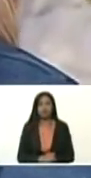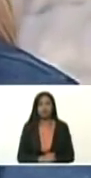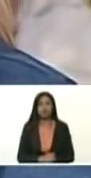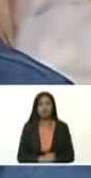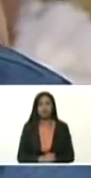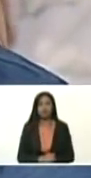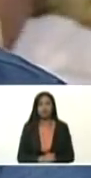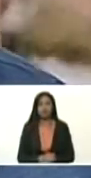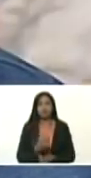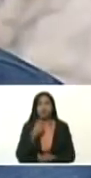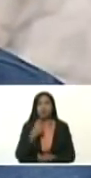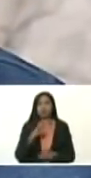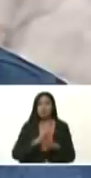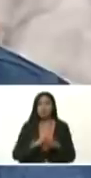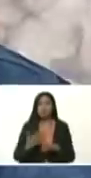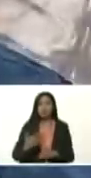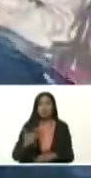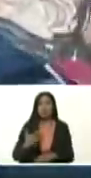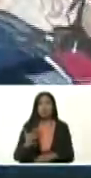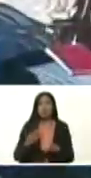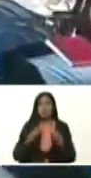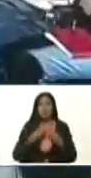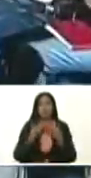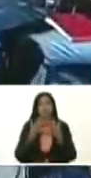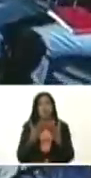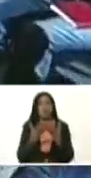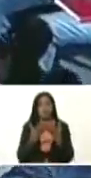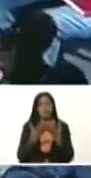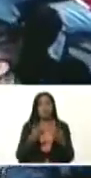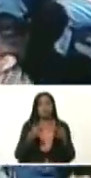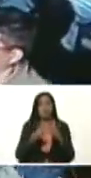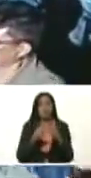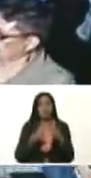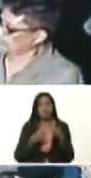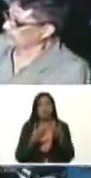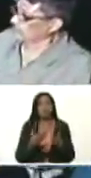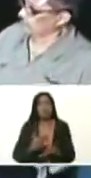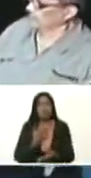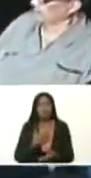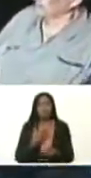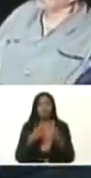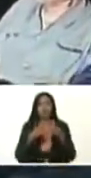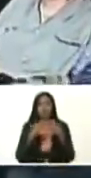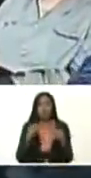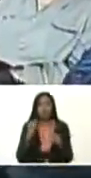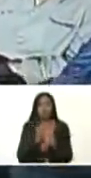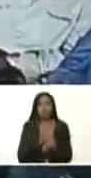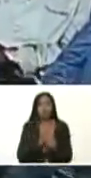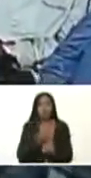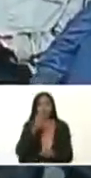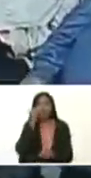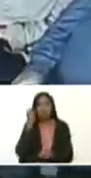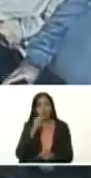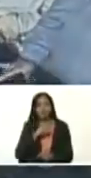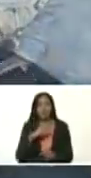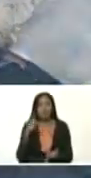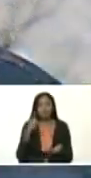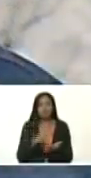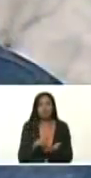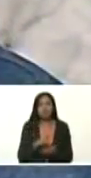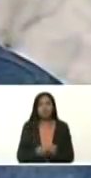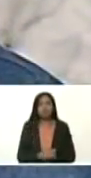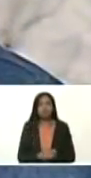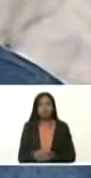Se lo digo porque así lo siento y así lo expreso. Y lo expresa el sentimiento de todos los trabajadores que nos encontramos presentes. De estos trabajadores